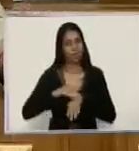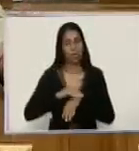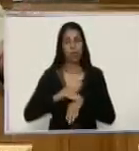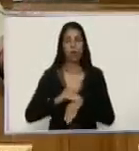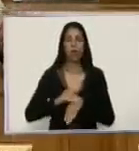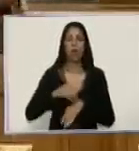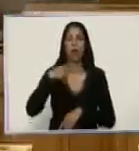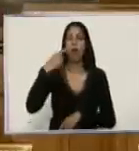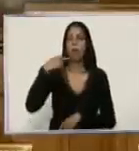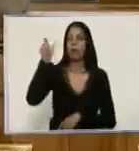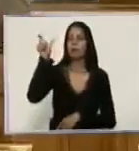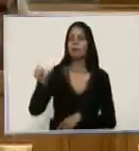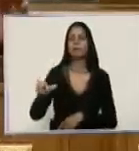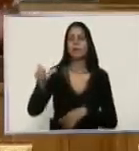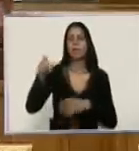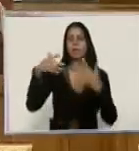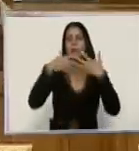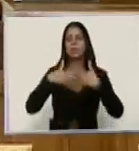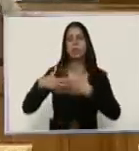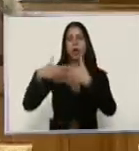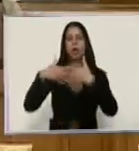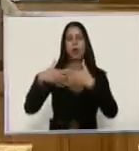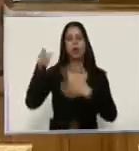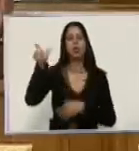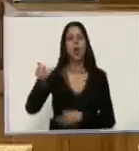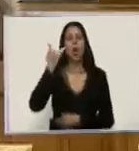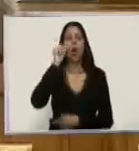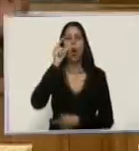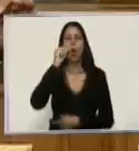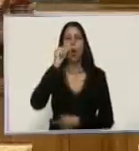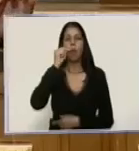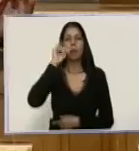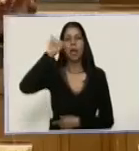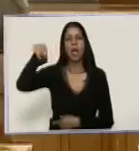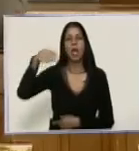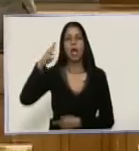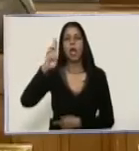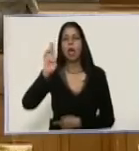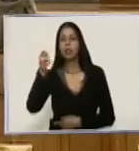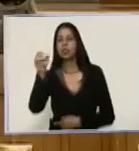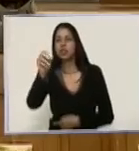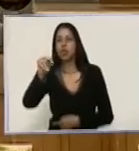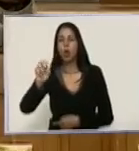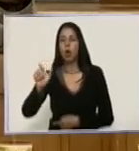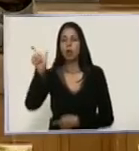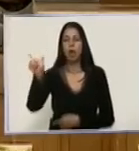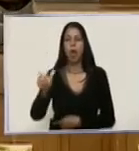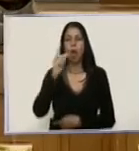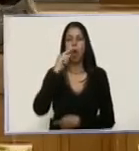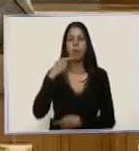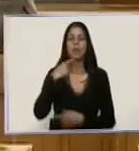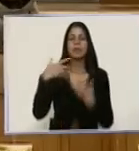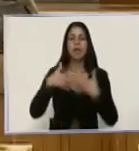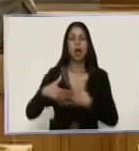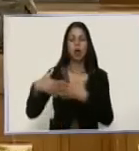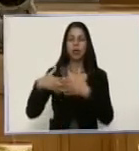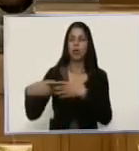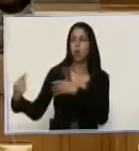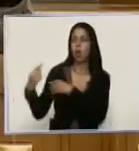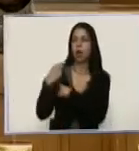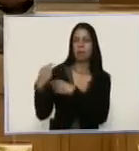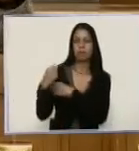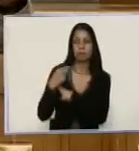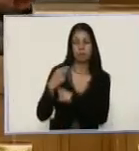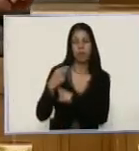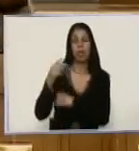John Bolton, pero a John Bolton no hay que perderlo de vista por esas declaraciones que dio en contra de la